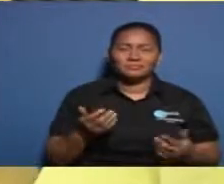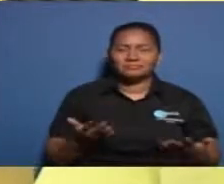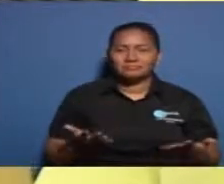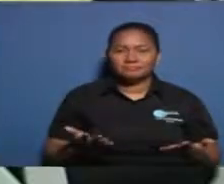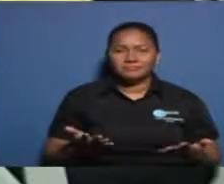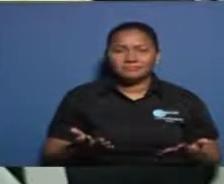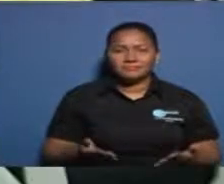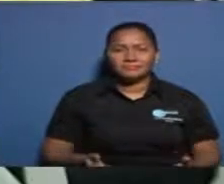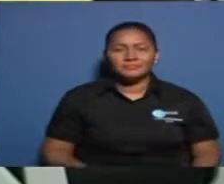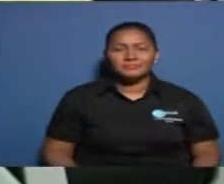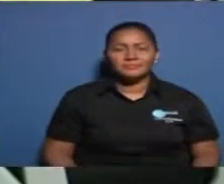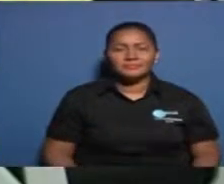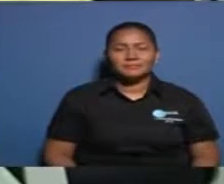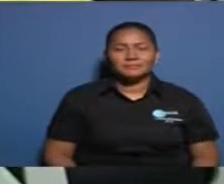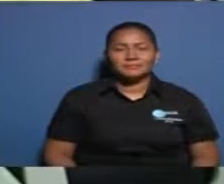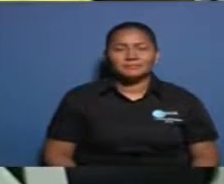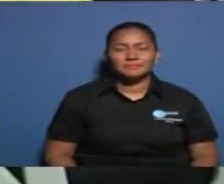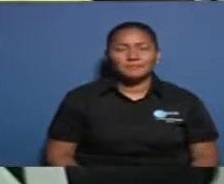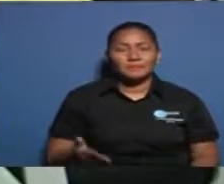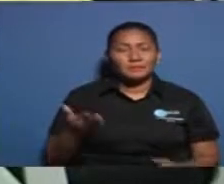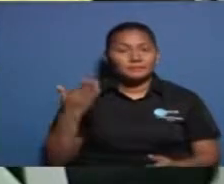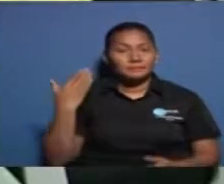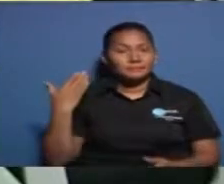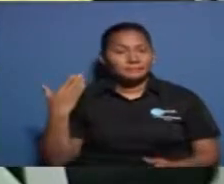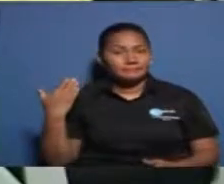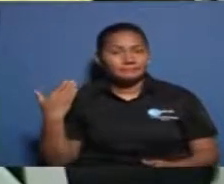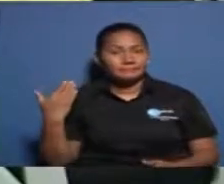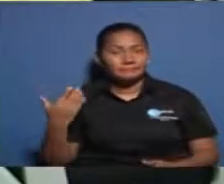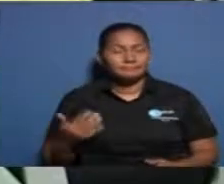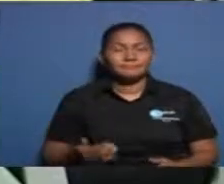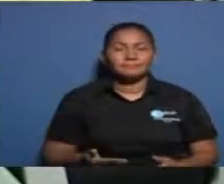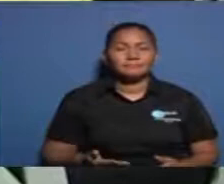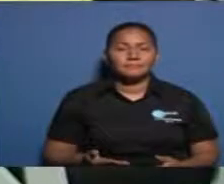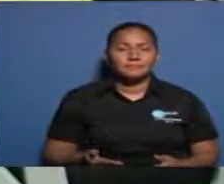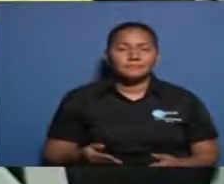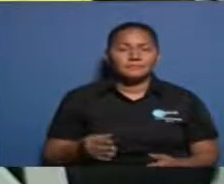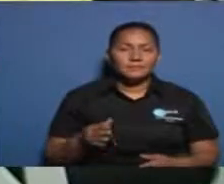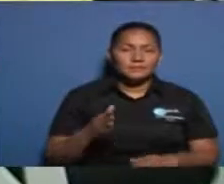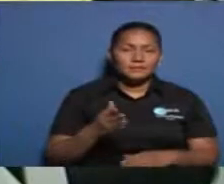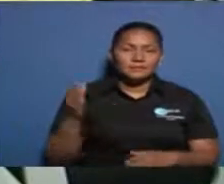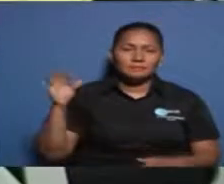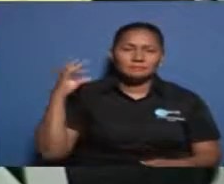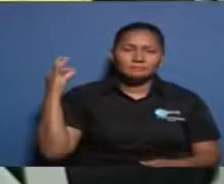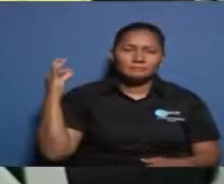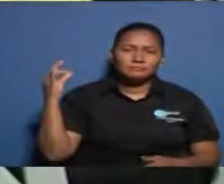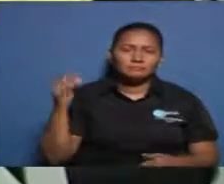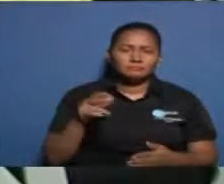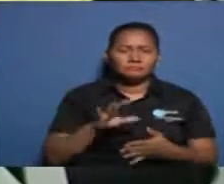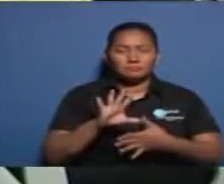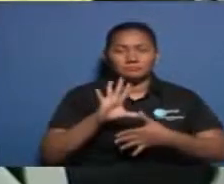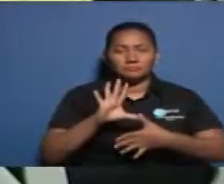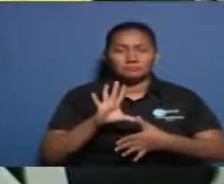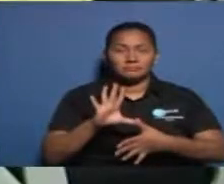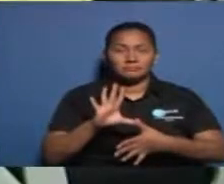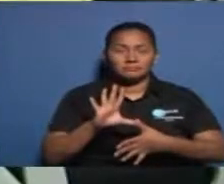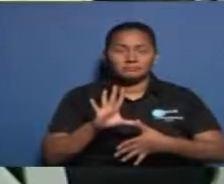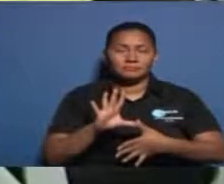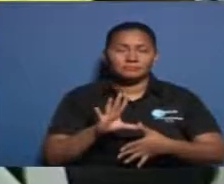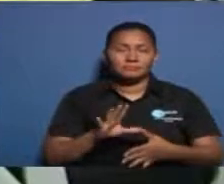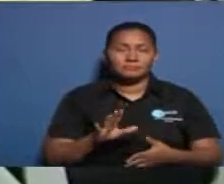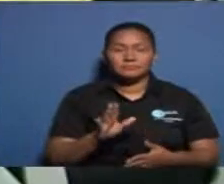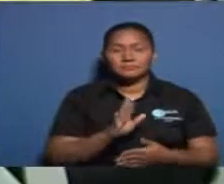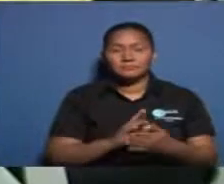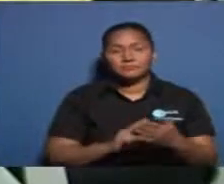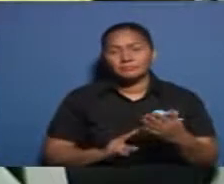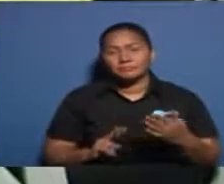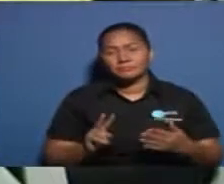roles en el bloque anterior debemos dejar una pregunta que me hicieron en redes sociales y era el papel de las universidades la casa de estudio para combatir esa